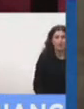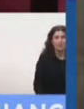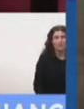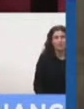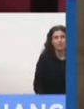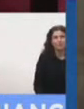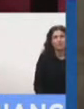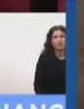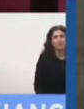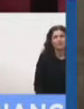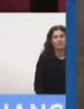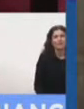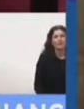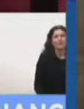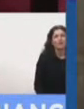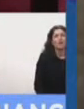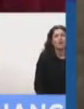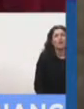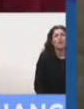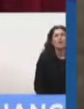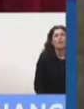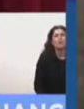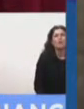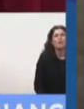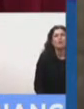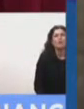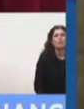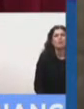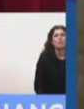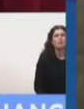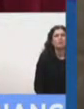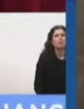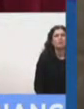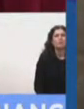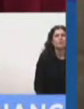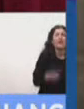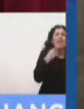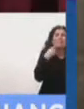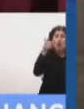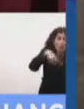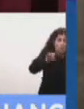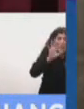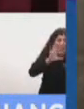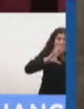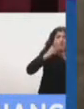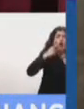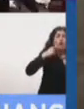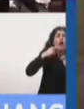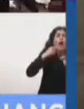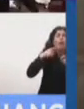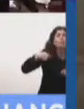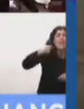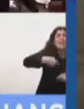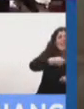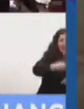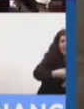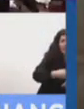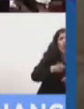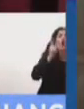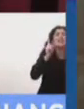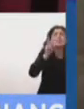de 5 meses que el Senado no sesionaba. De hecho, hoy en la apertura de la sesión, la que